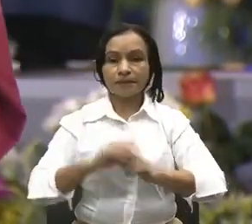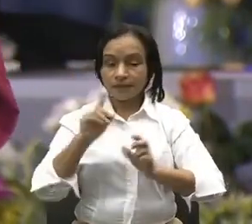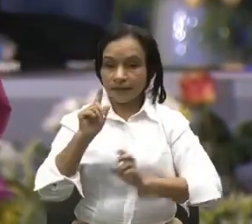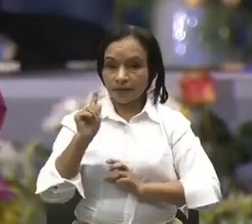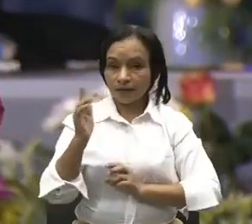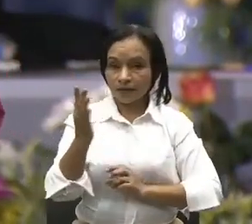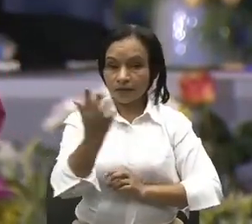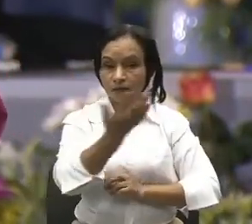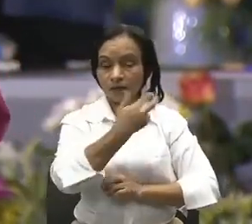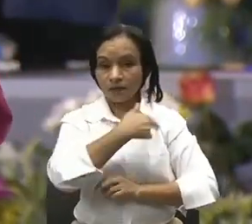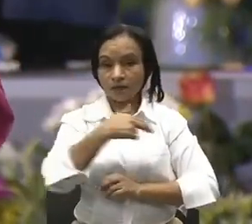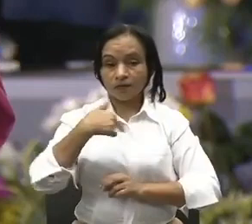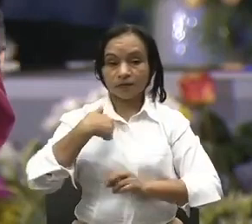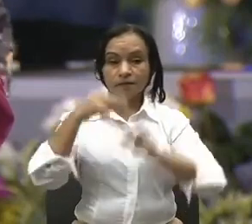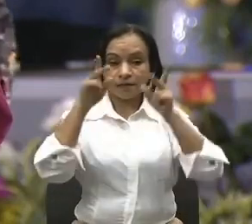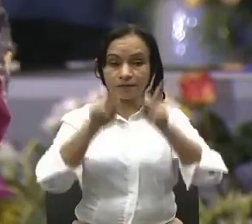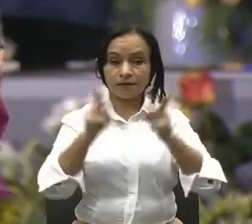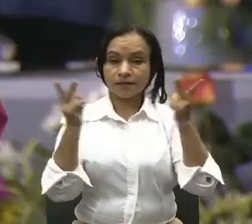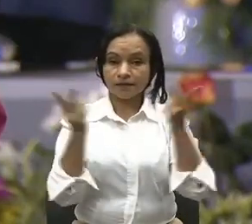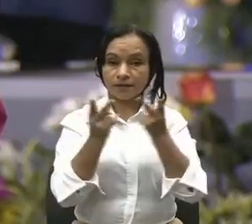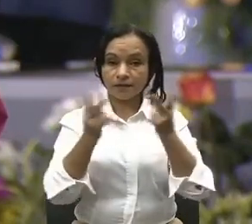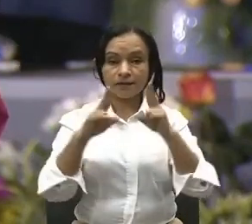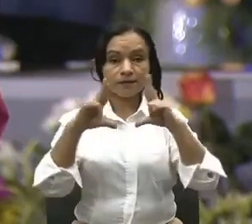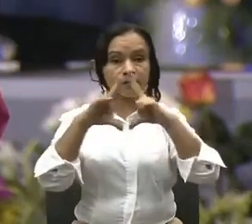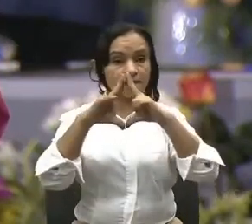Nosotros, los nicaragüenses,